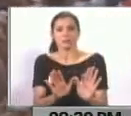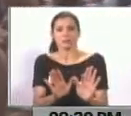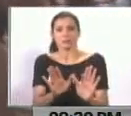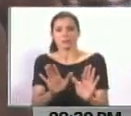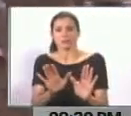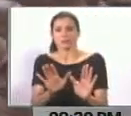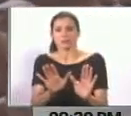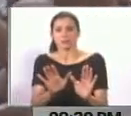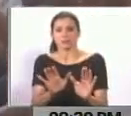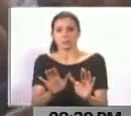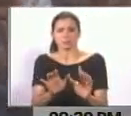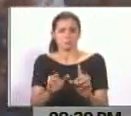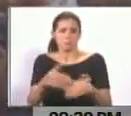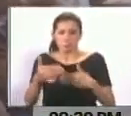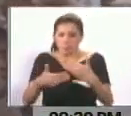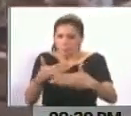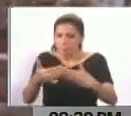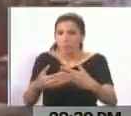construyendo el socialismo.